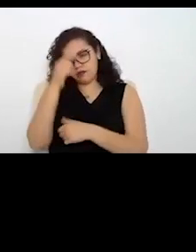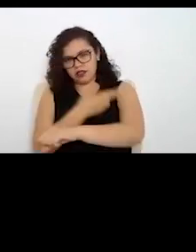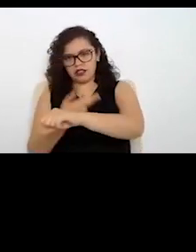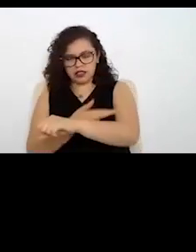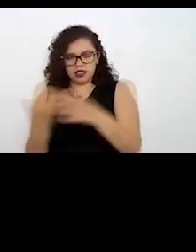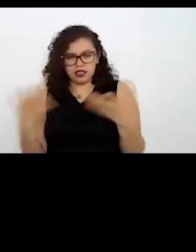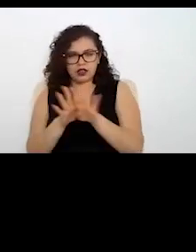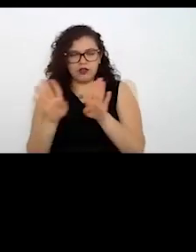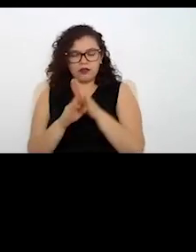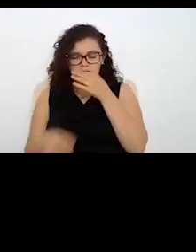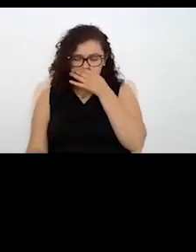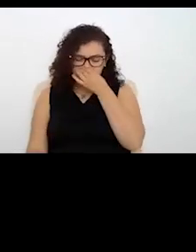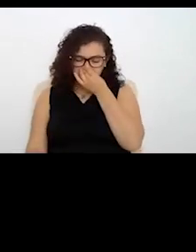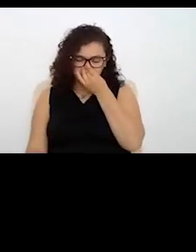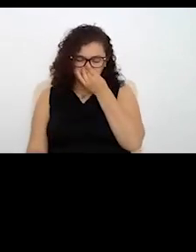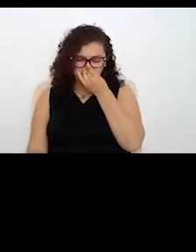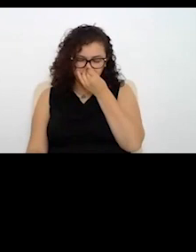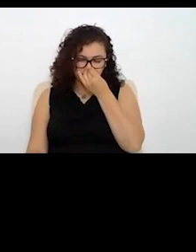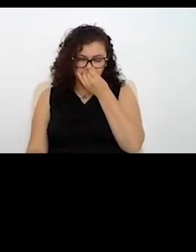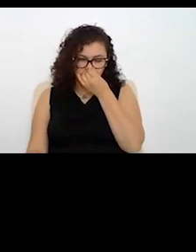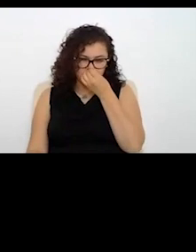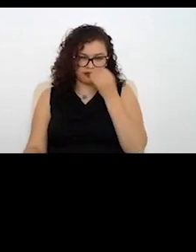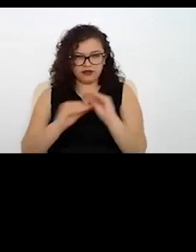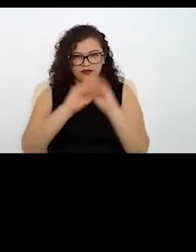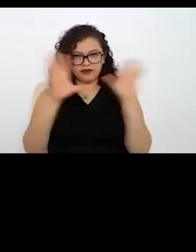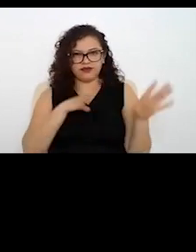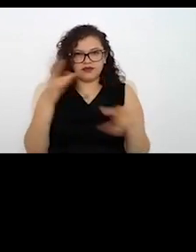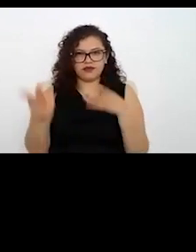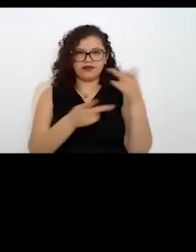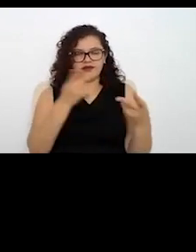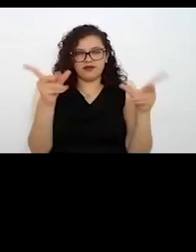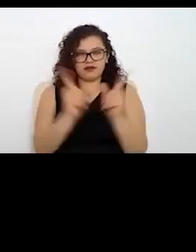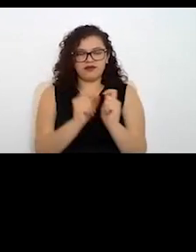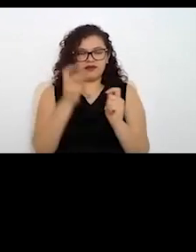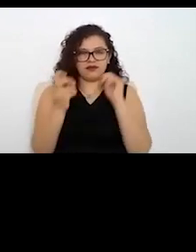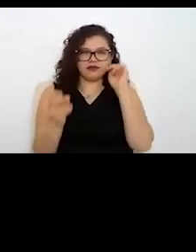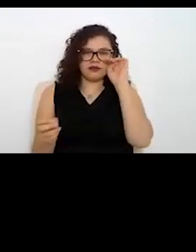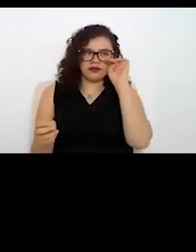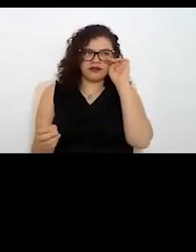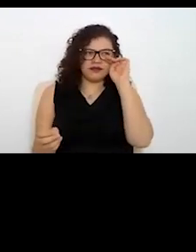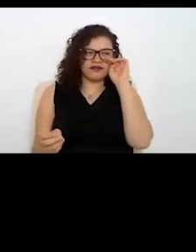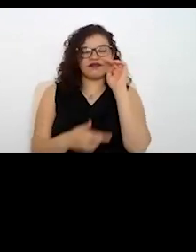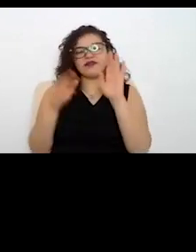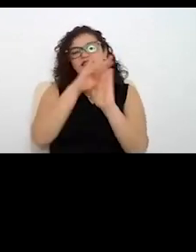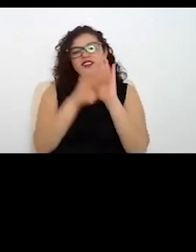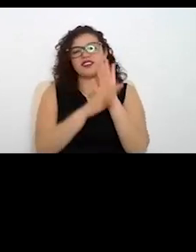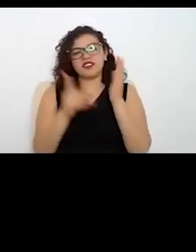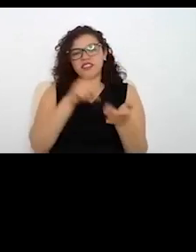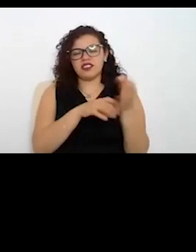registrarlo? Claro que sí. Me encanta que cerremos con esta pregunta. Lineamientos del reglamento interior de